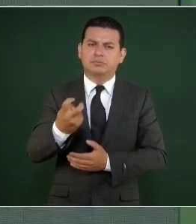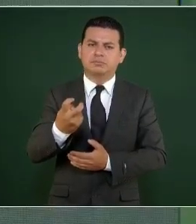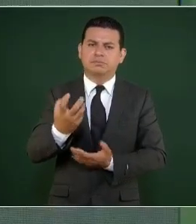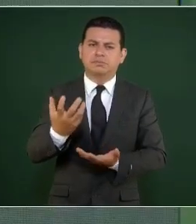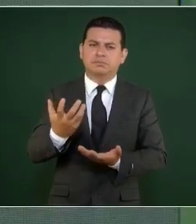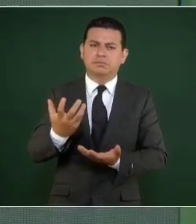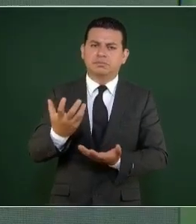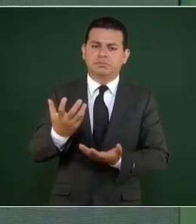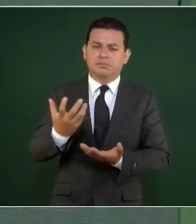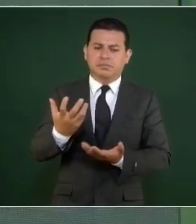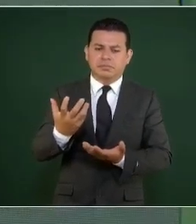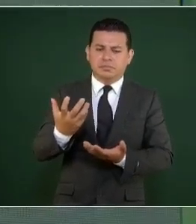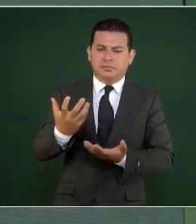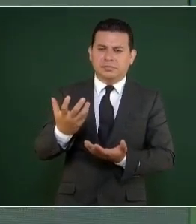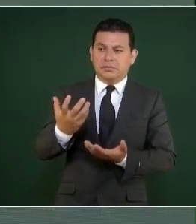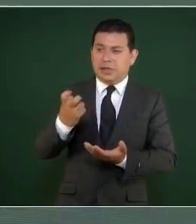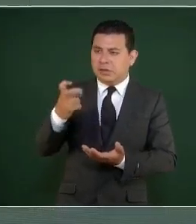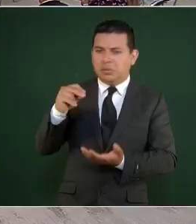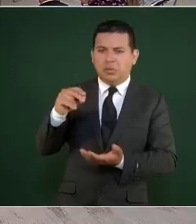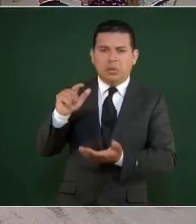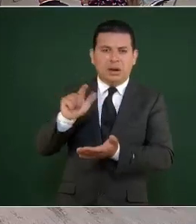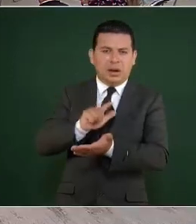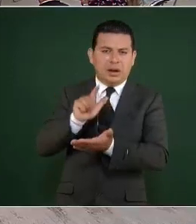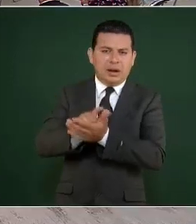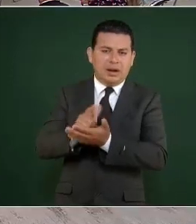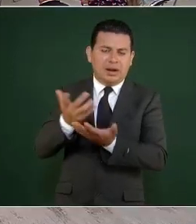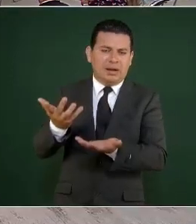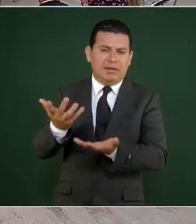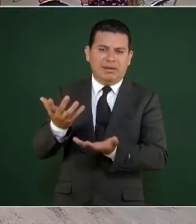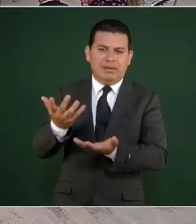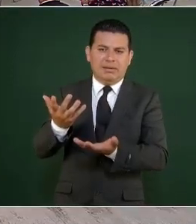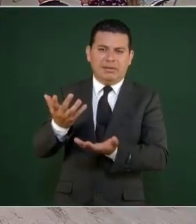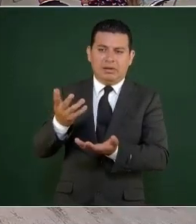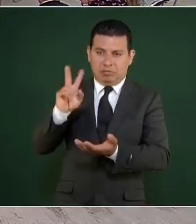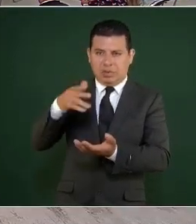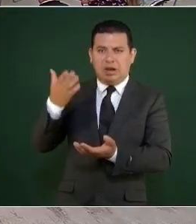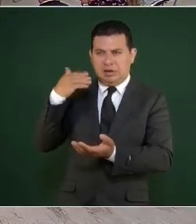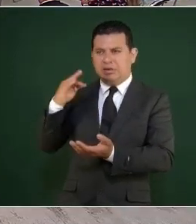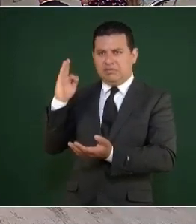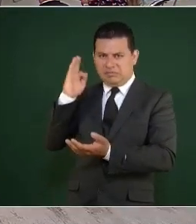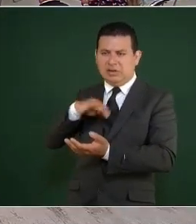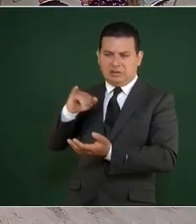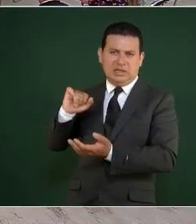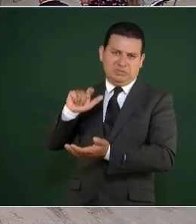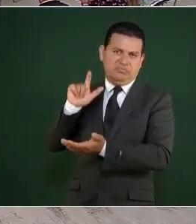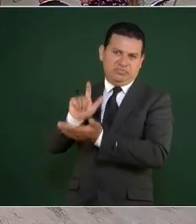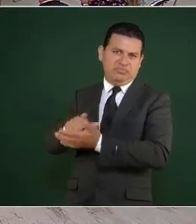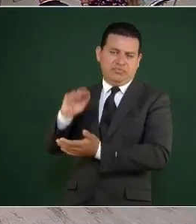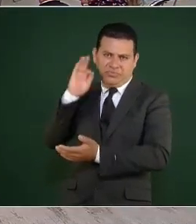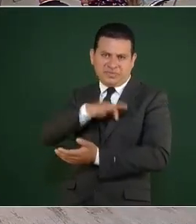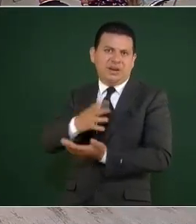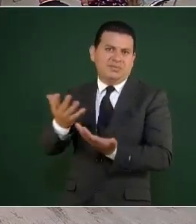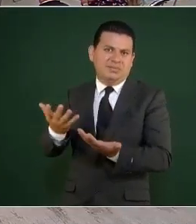sino ilegal, que sí era ilegal, que sí es ilegal,